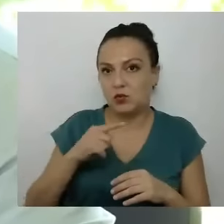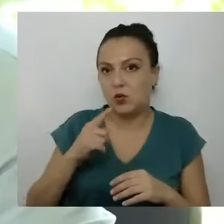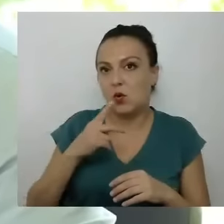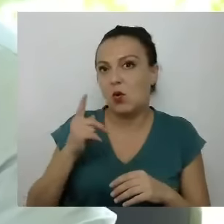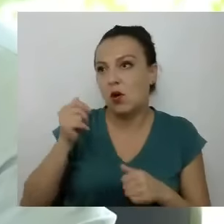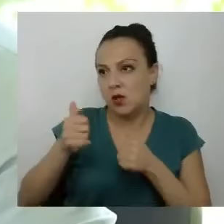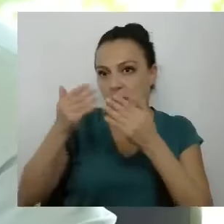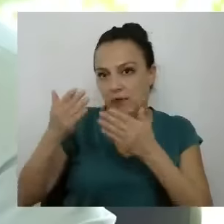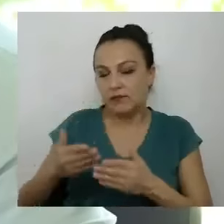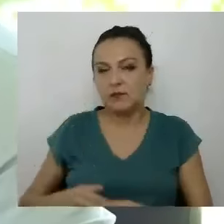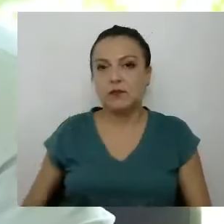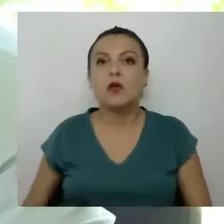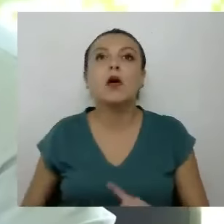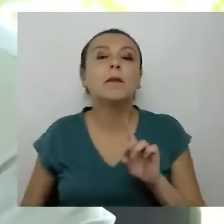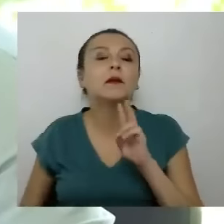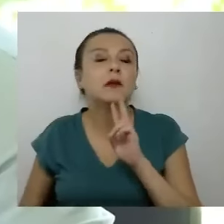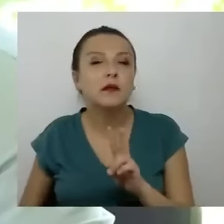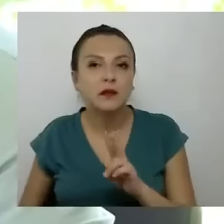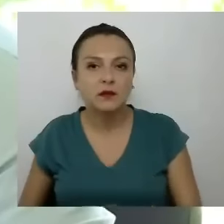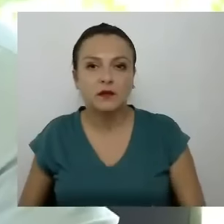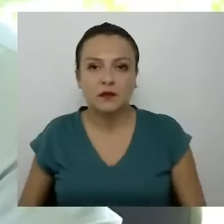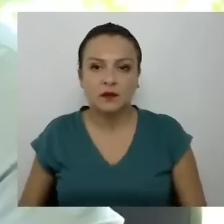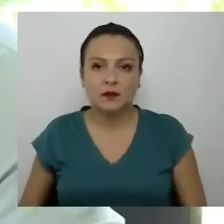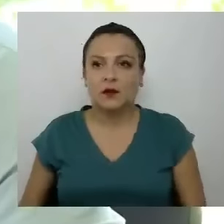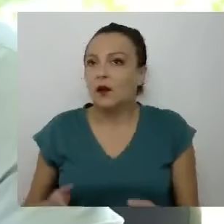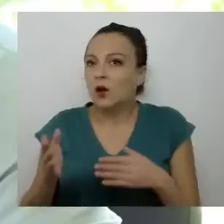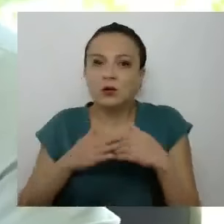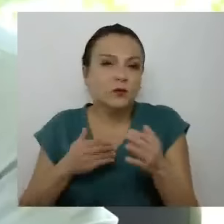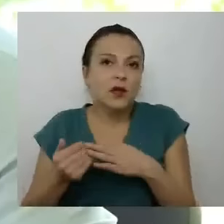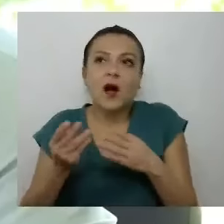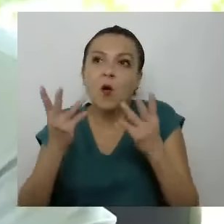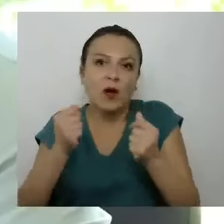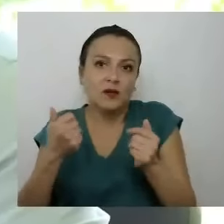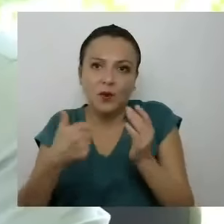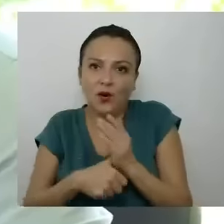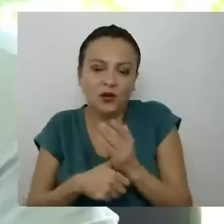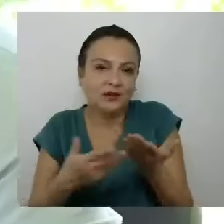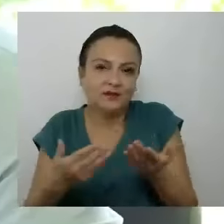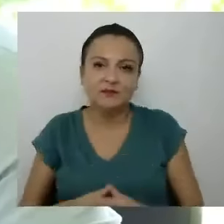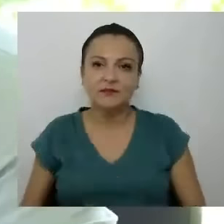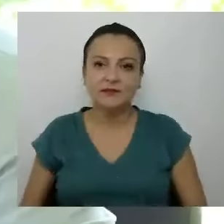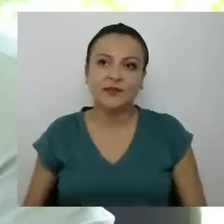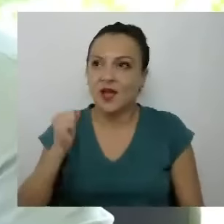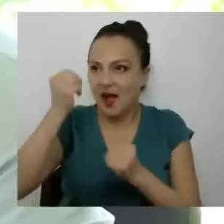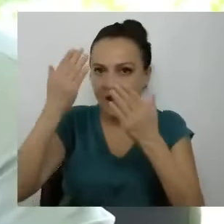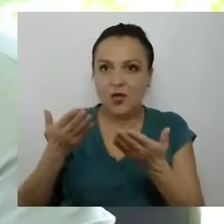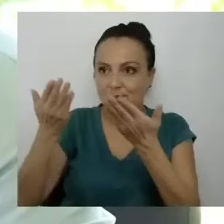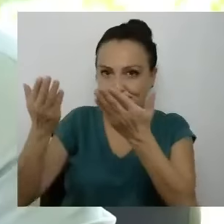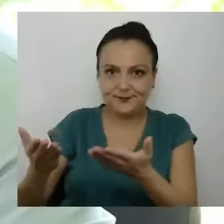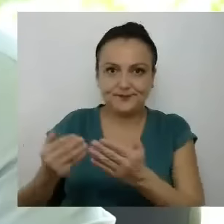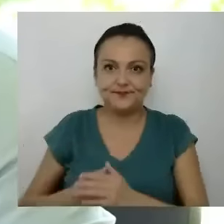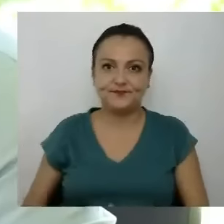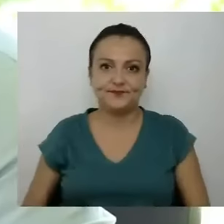candidato. Pero lo cierto es que, independientemente de cuántos votos fueron, el ganador es